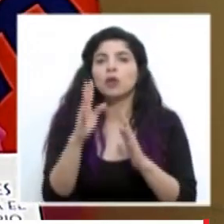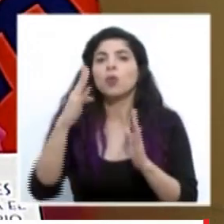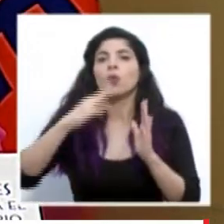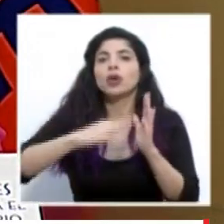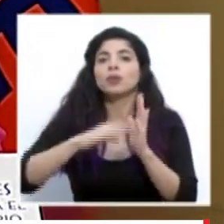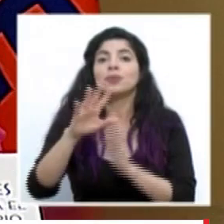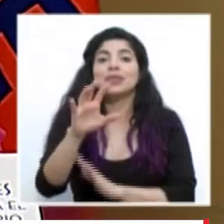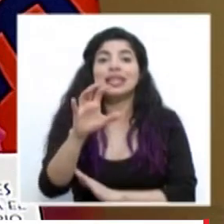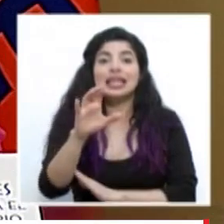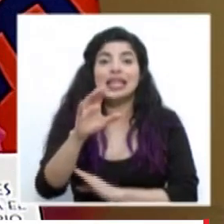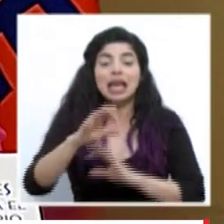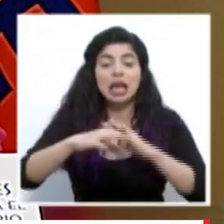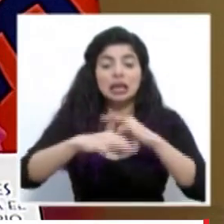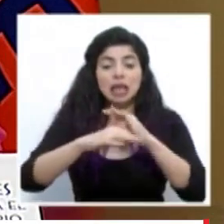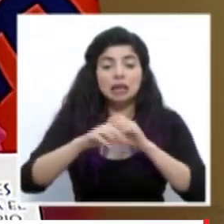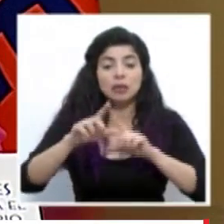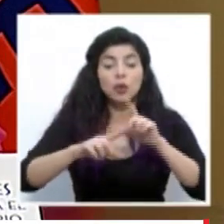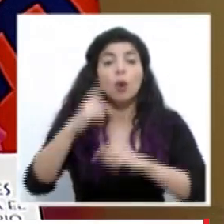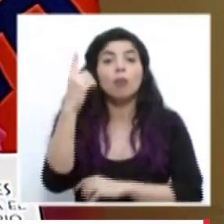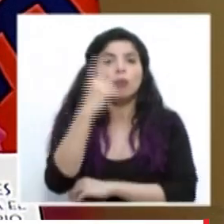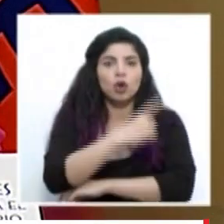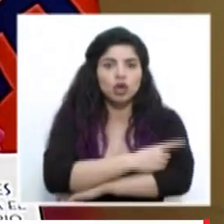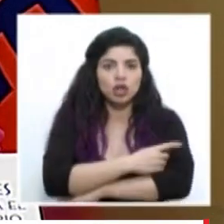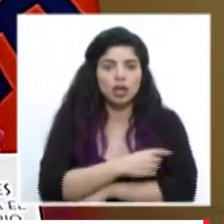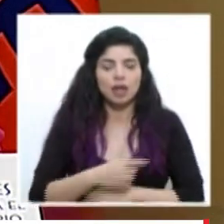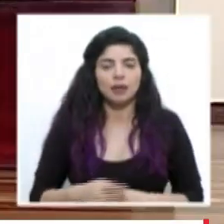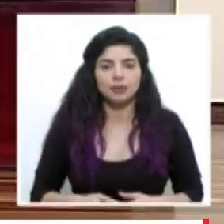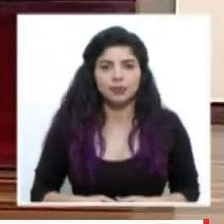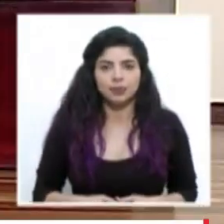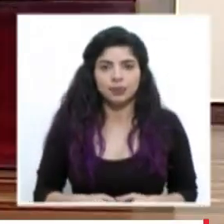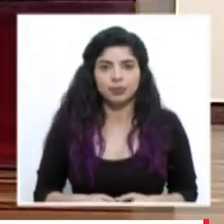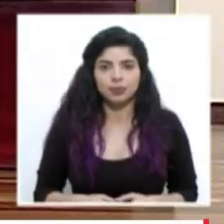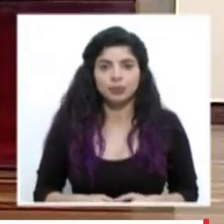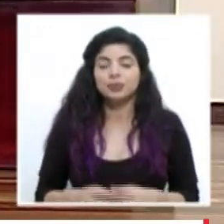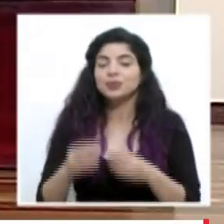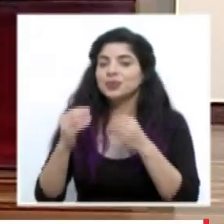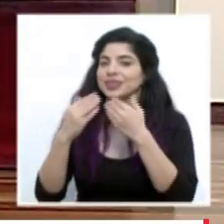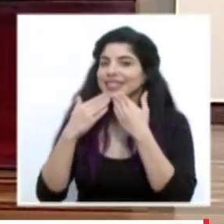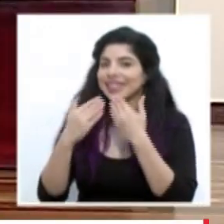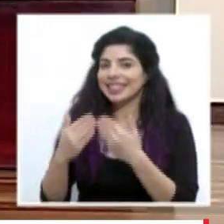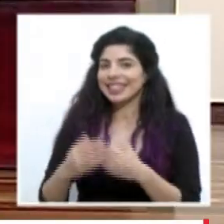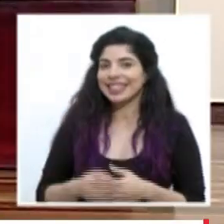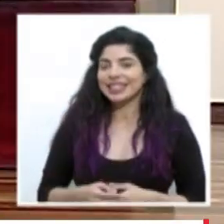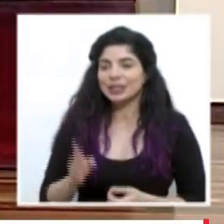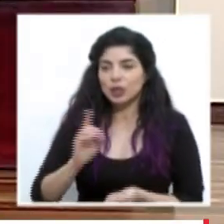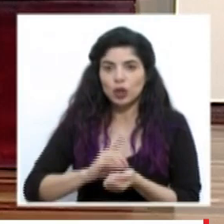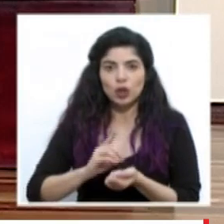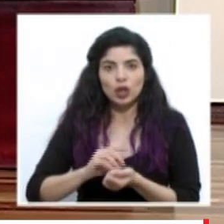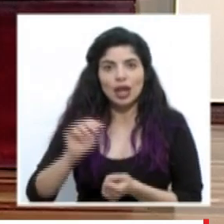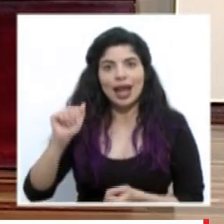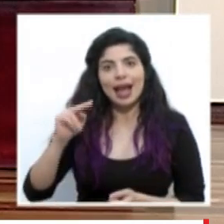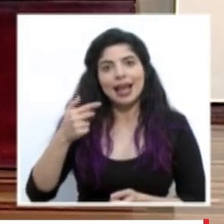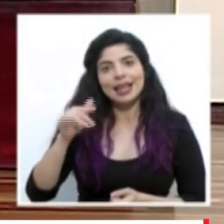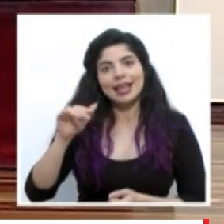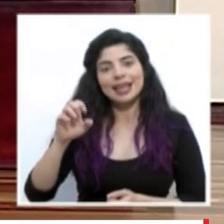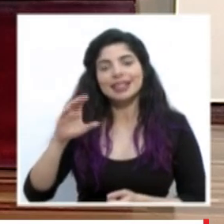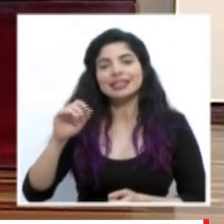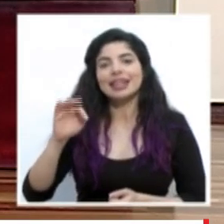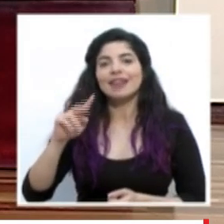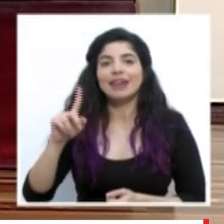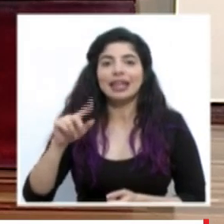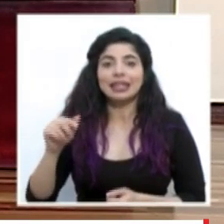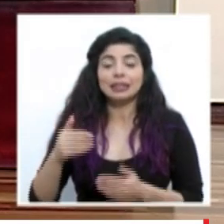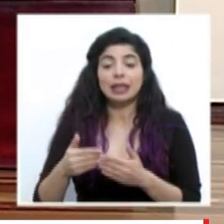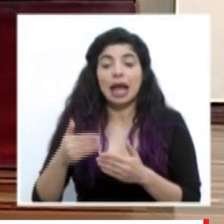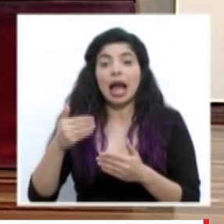aproximadamente 4.500 pruebas por día. Muchísimas gracias a la doctora Angie Cervantes.